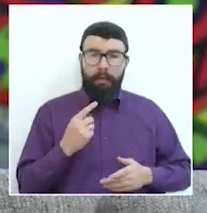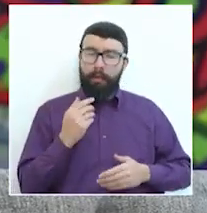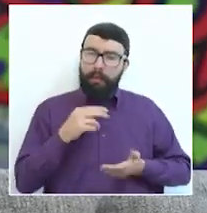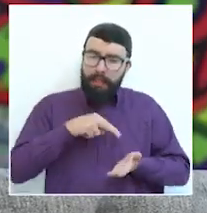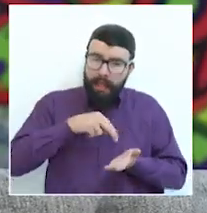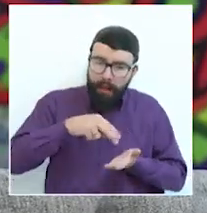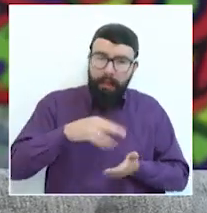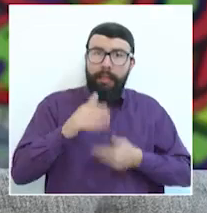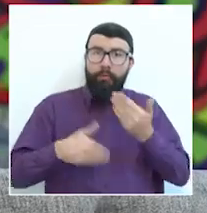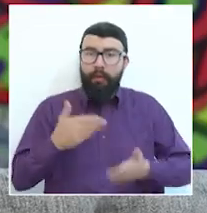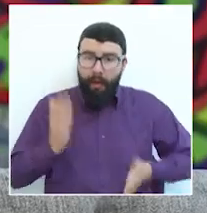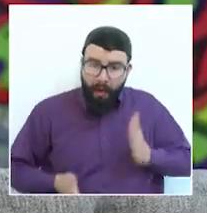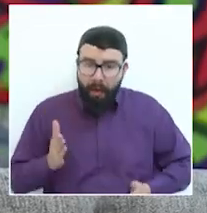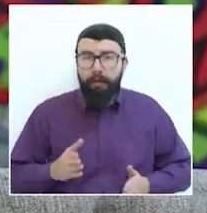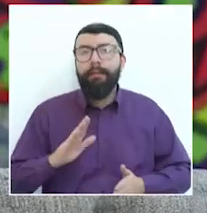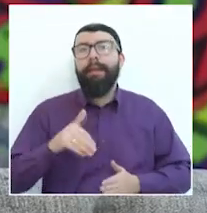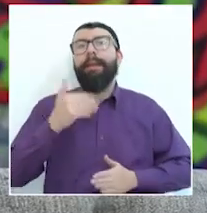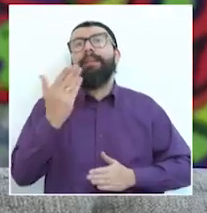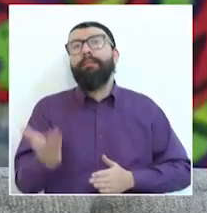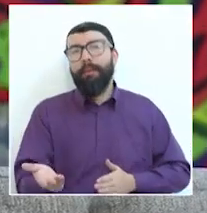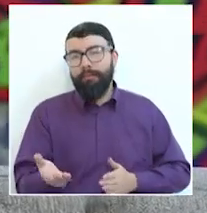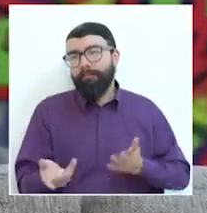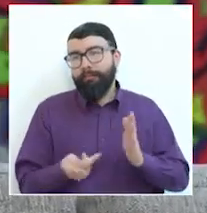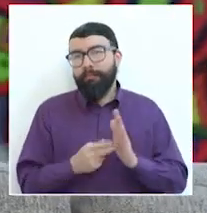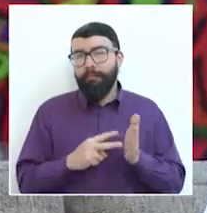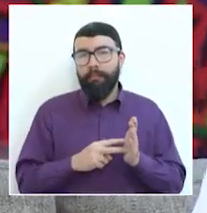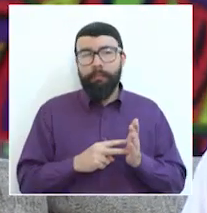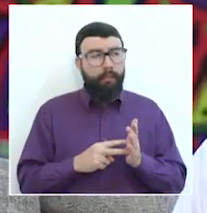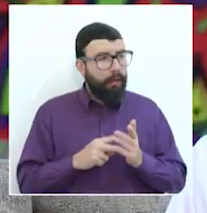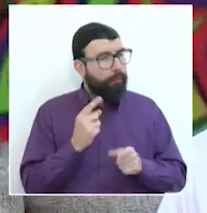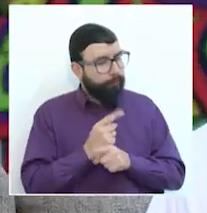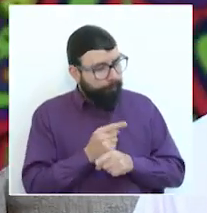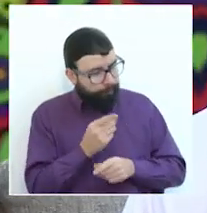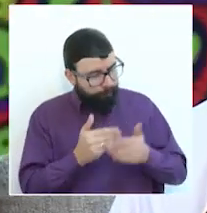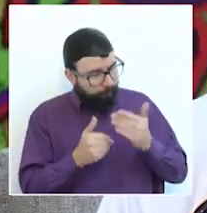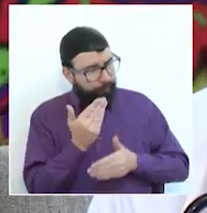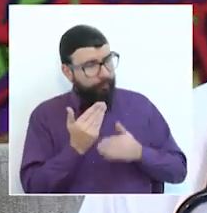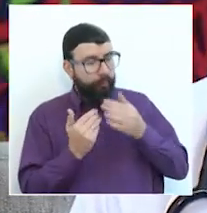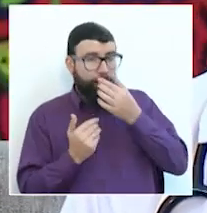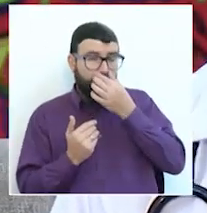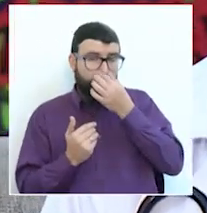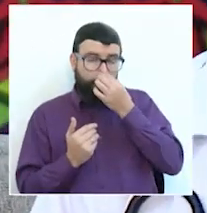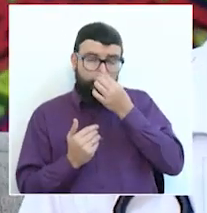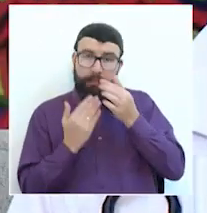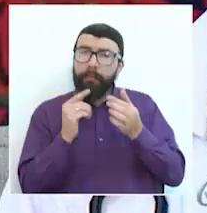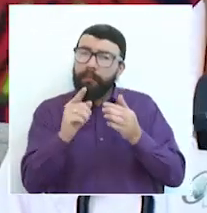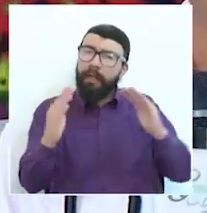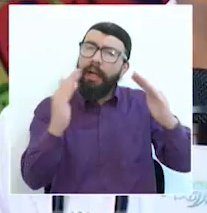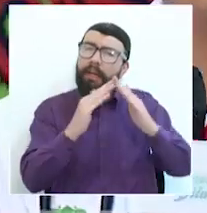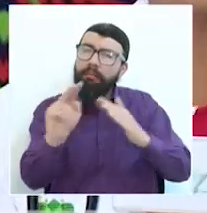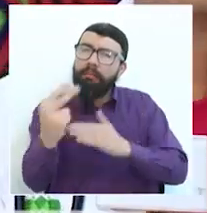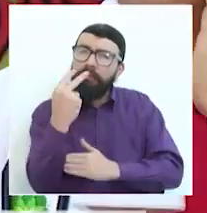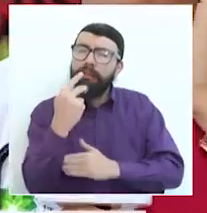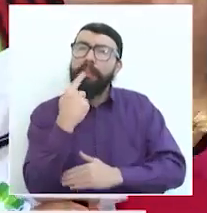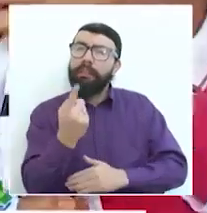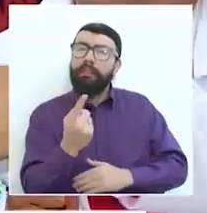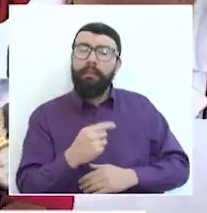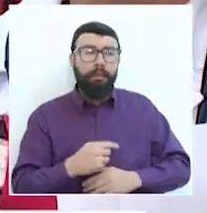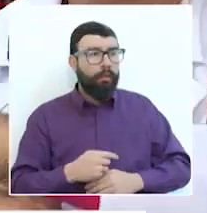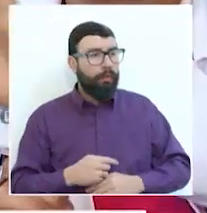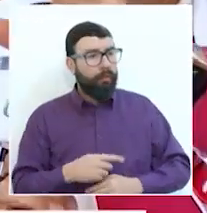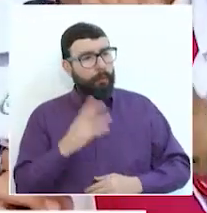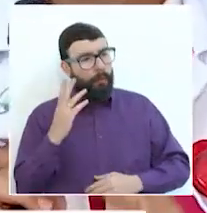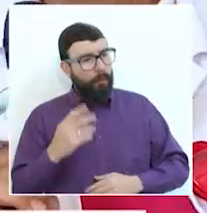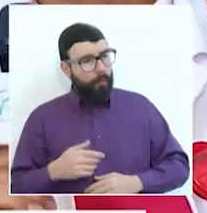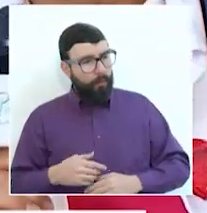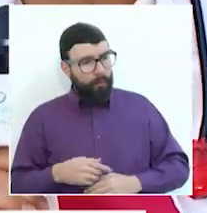muy responsable. Bueno, entonces ese es el preámbulo. Ahora están ustedes en sus casas y todos dicen, no, pues entonces es